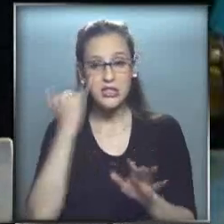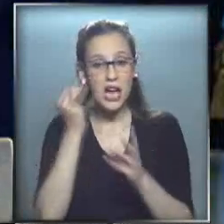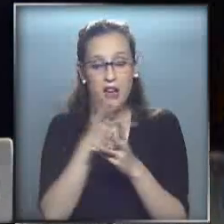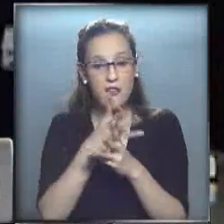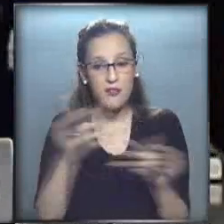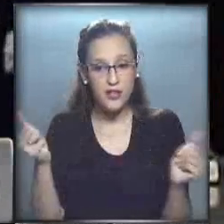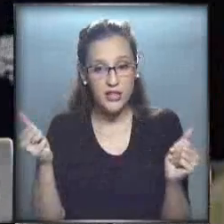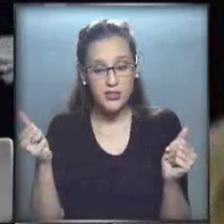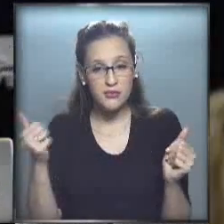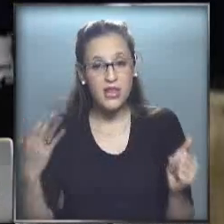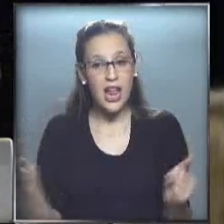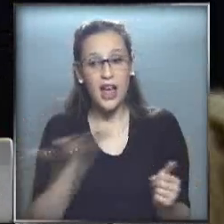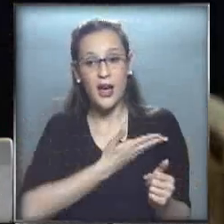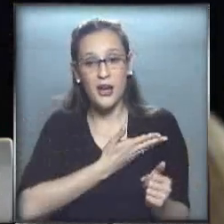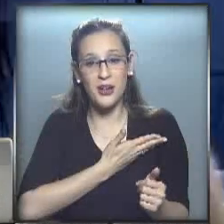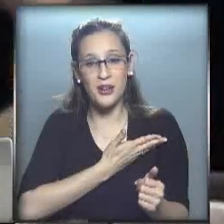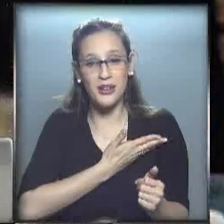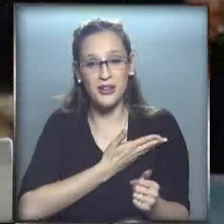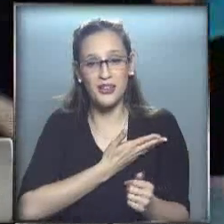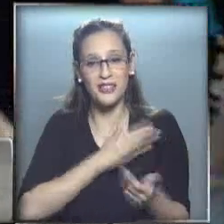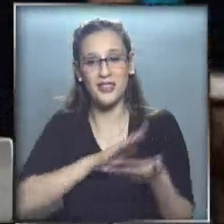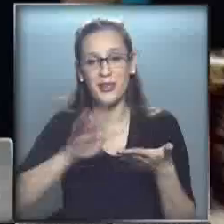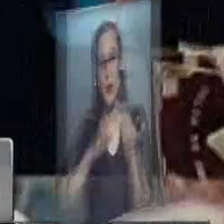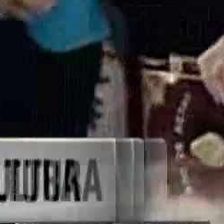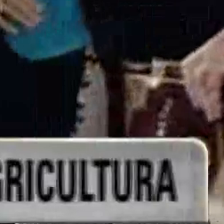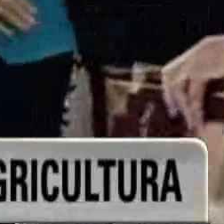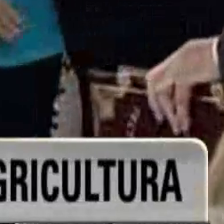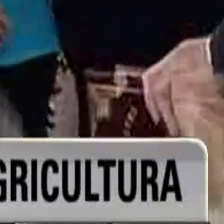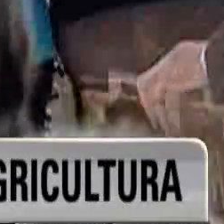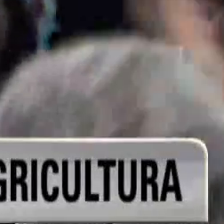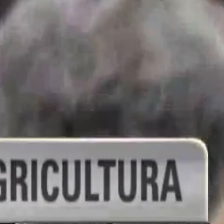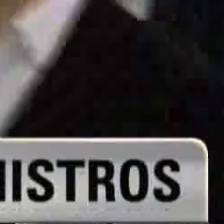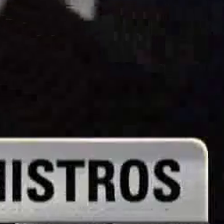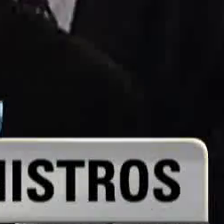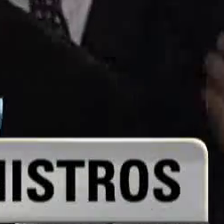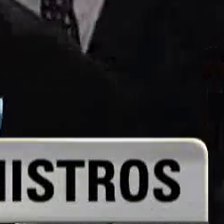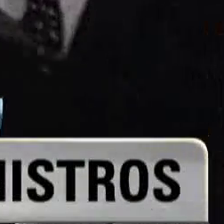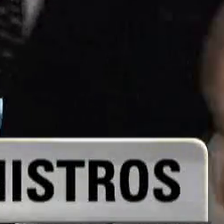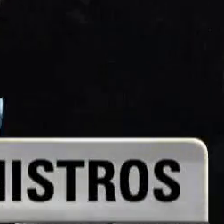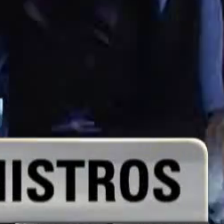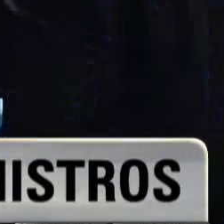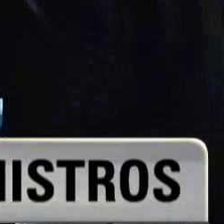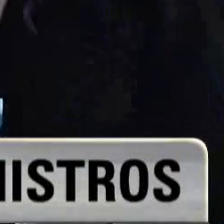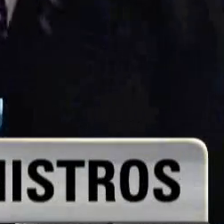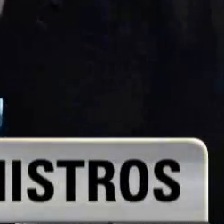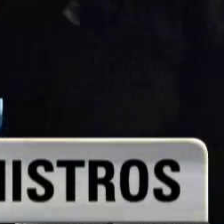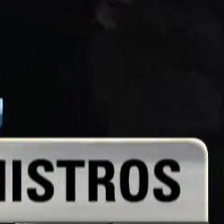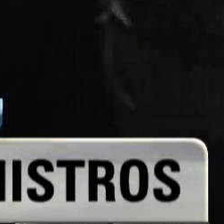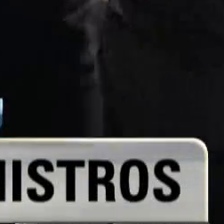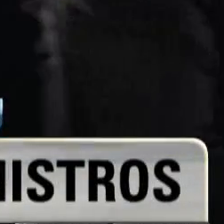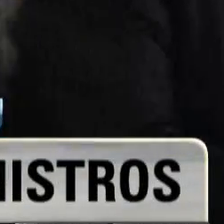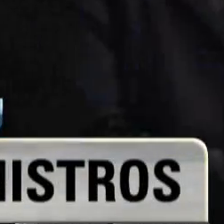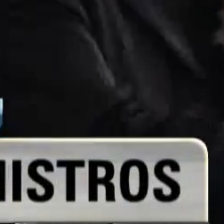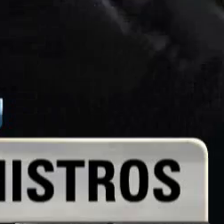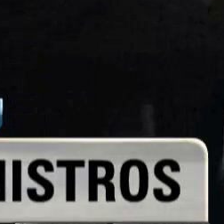la ceremonia de asunción de los señores jefes de Gabinete de Ministros, Ministro de Economía y Finanzas Públicas y Ministro de Agricultura, Ganadería y Pesca. A todos, muchas